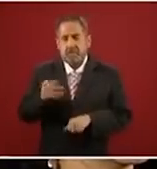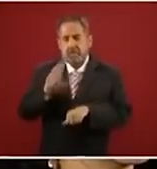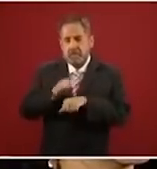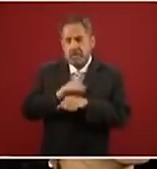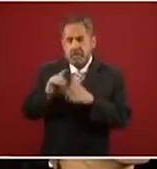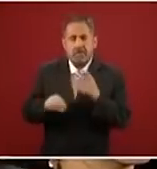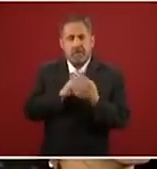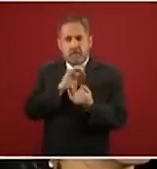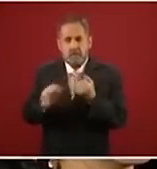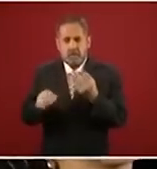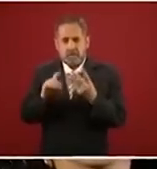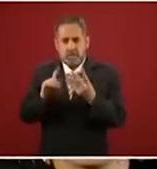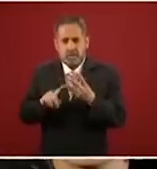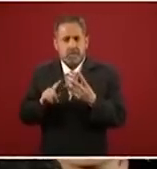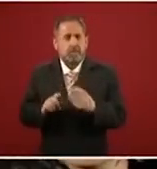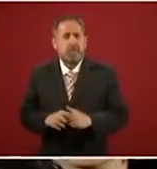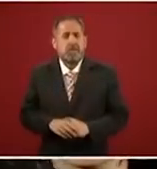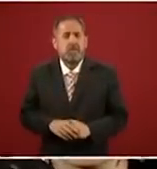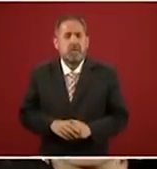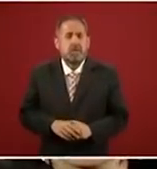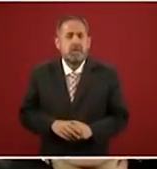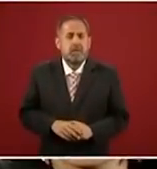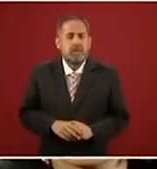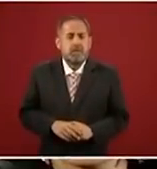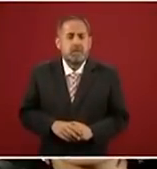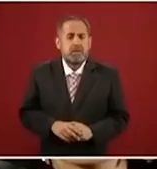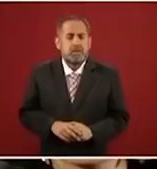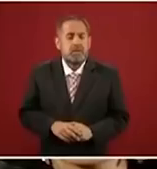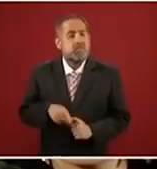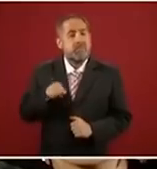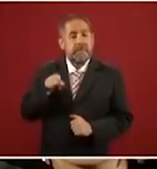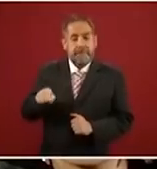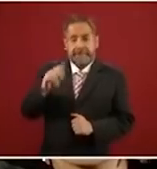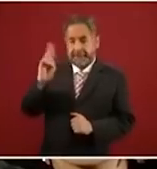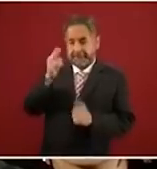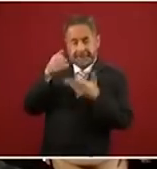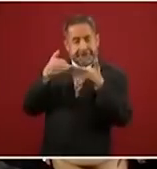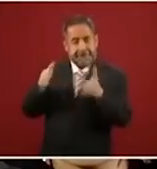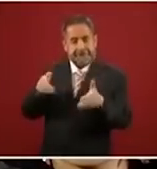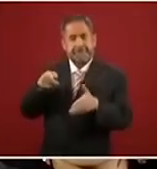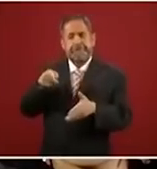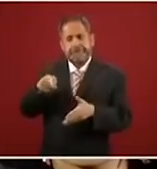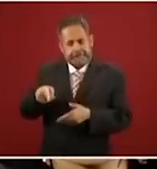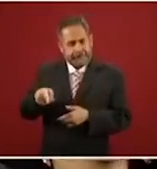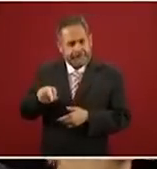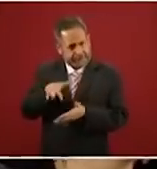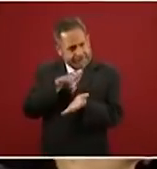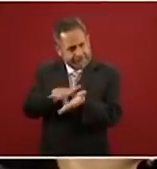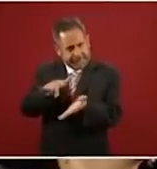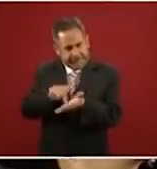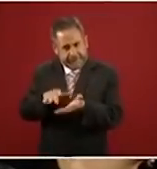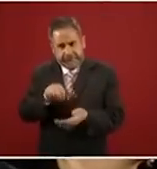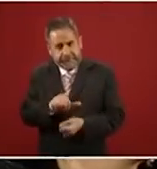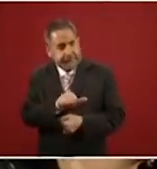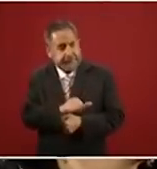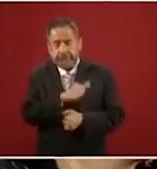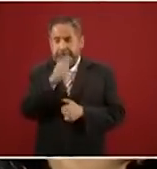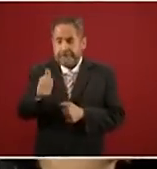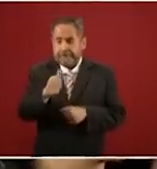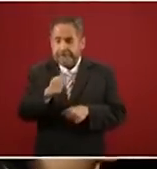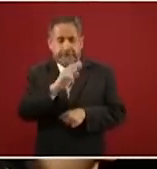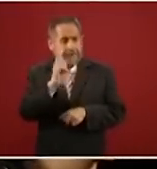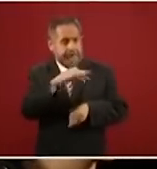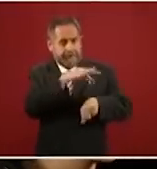una pregunta más con la apertura de esta universidad se mantendrá apoyo a las demás universidades de medicina